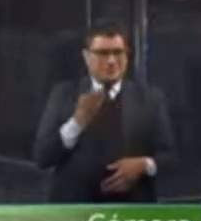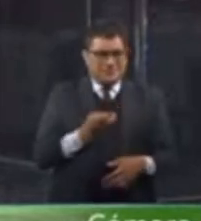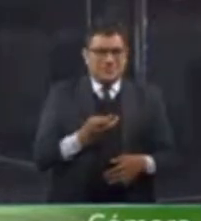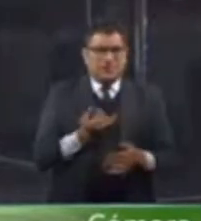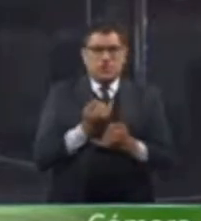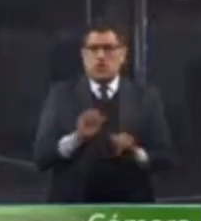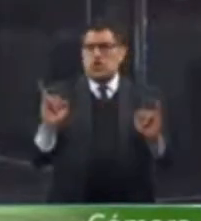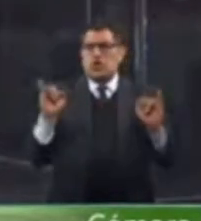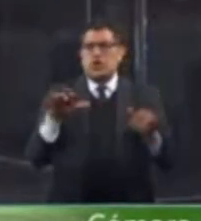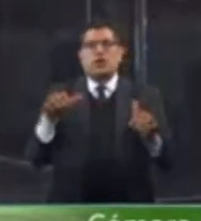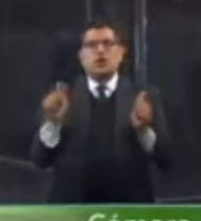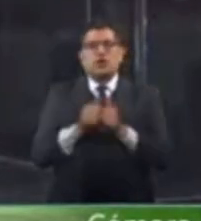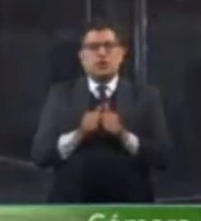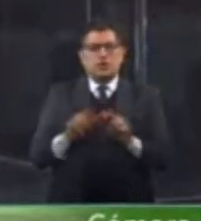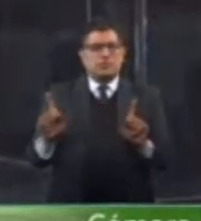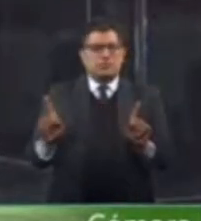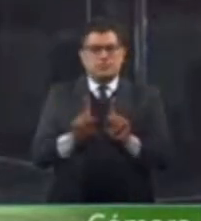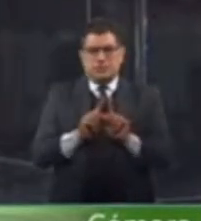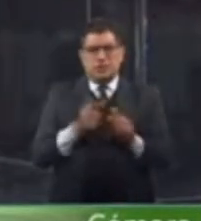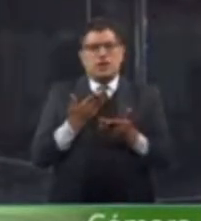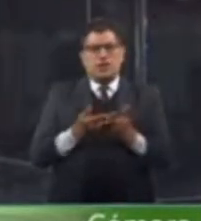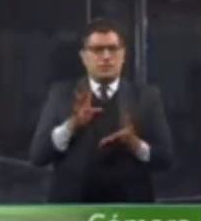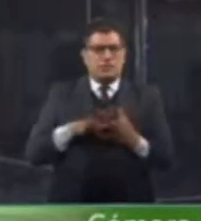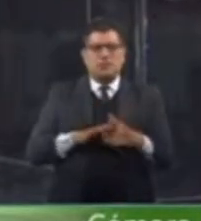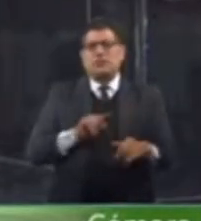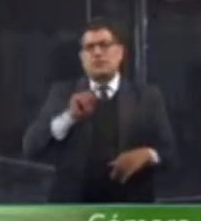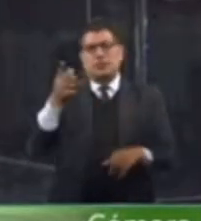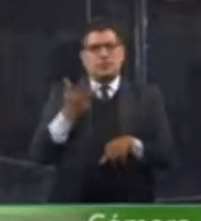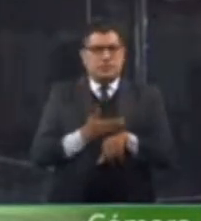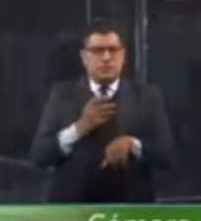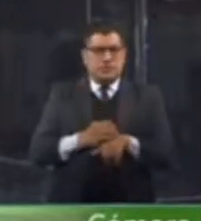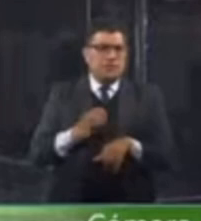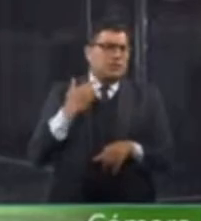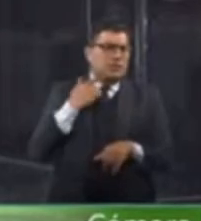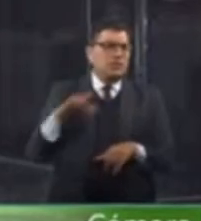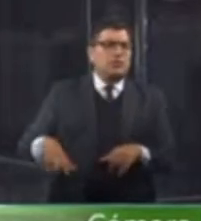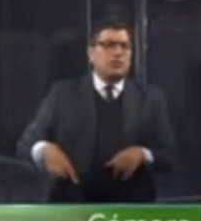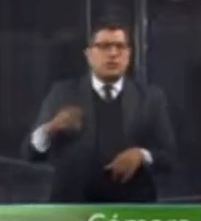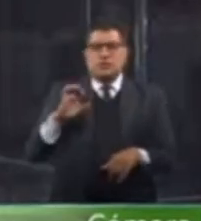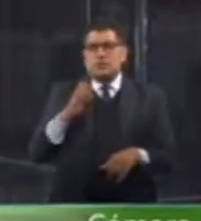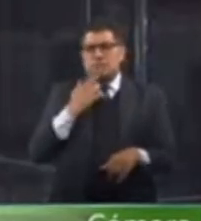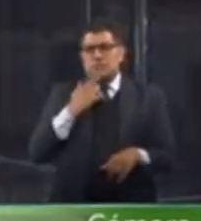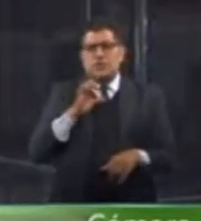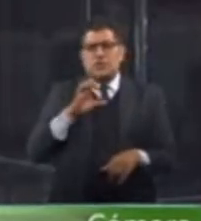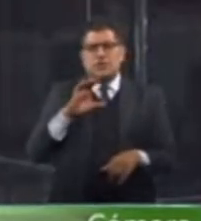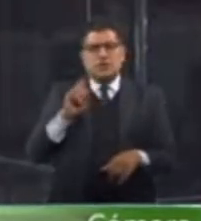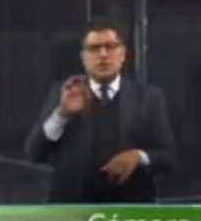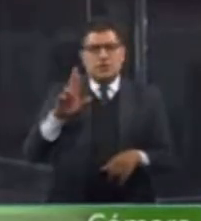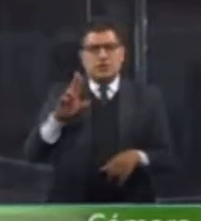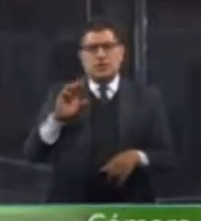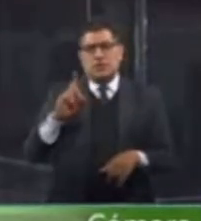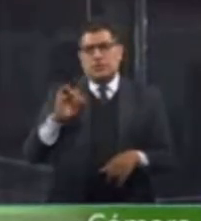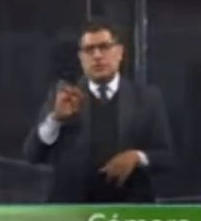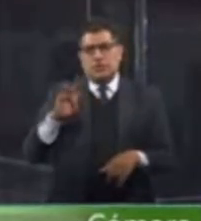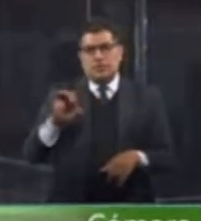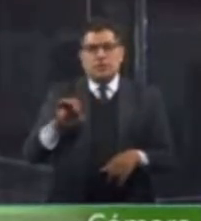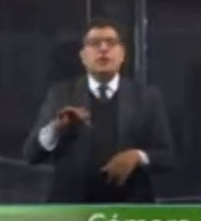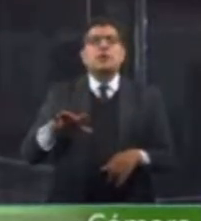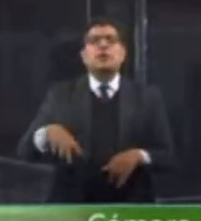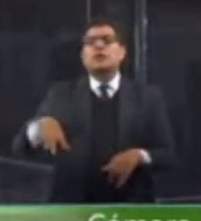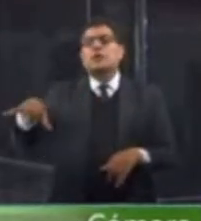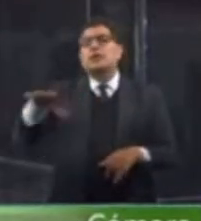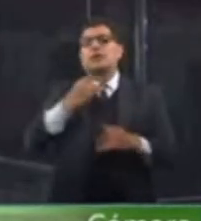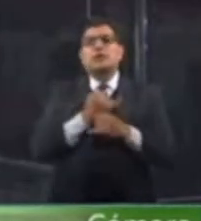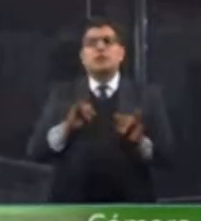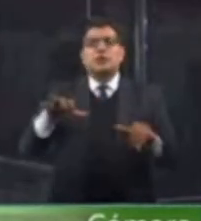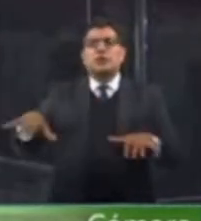inaugurando al lado del también hoy preso en Estados Unidos, exgobernador de Chihuahua, César Duarte, inaugurando clínicas y hospitales